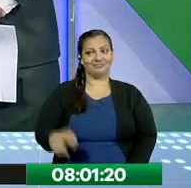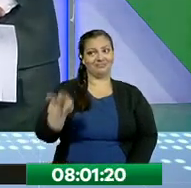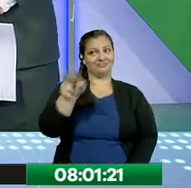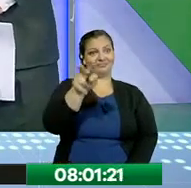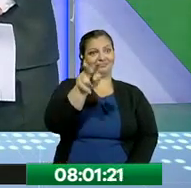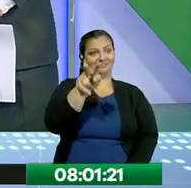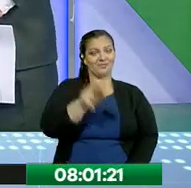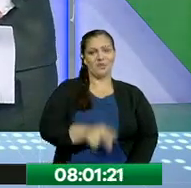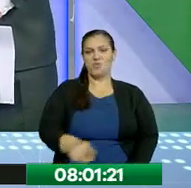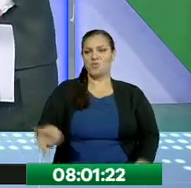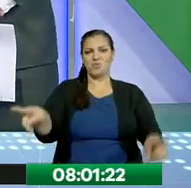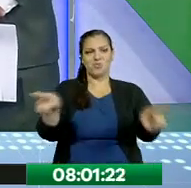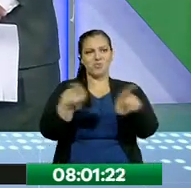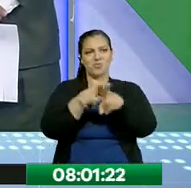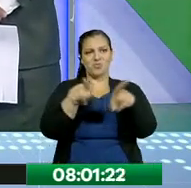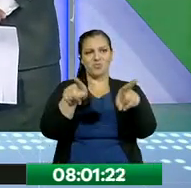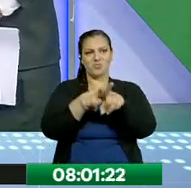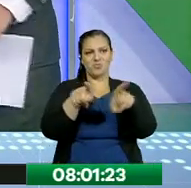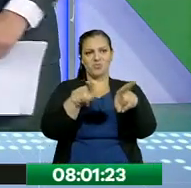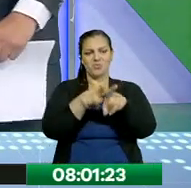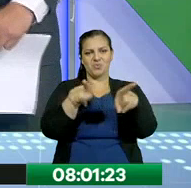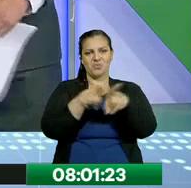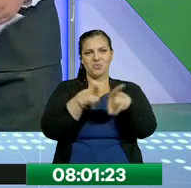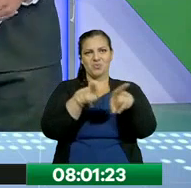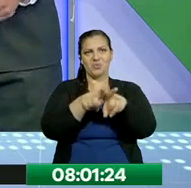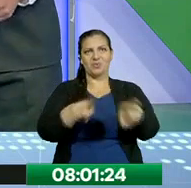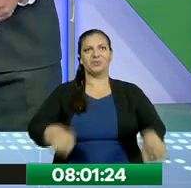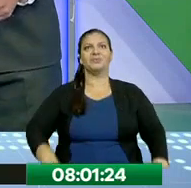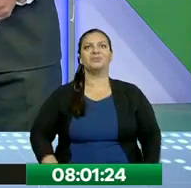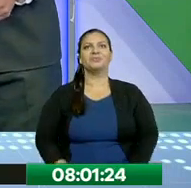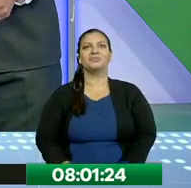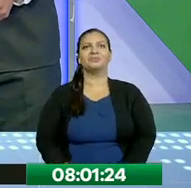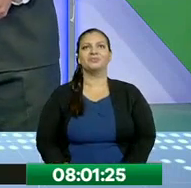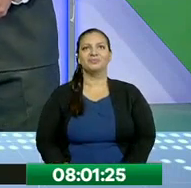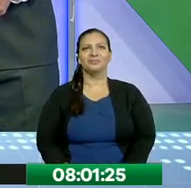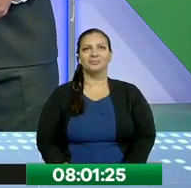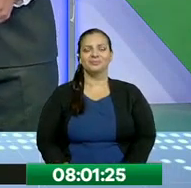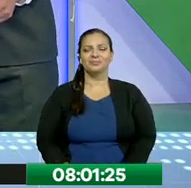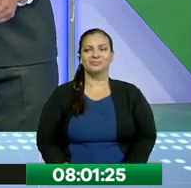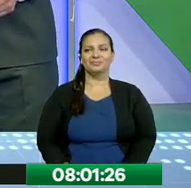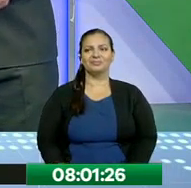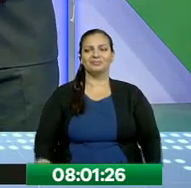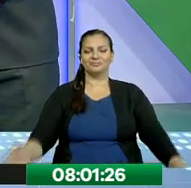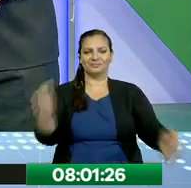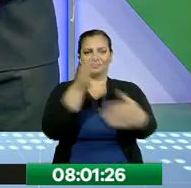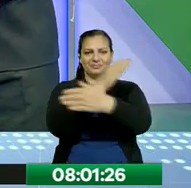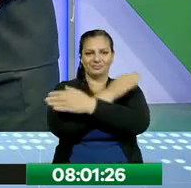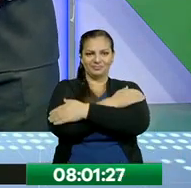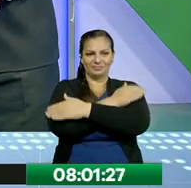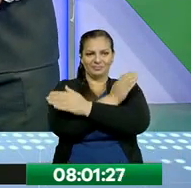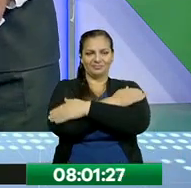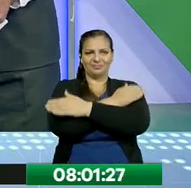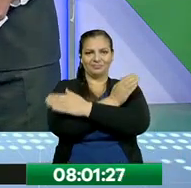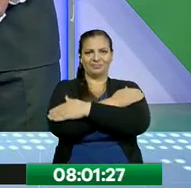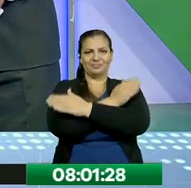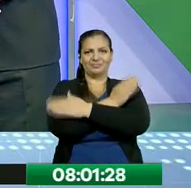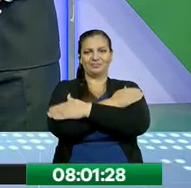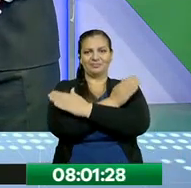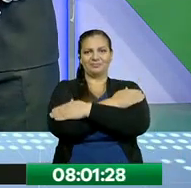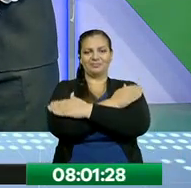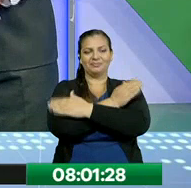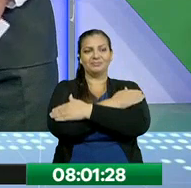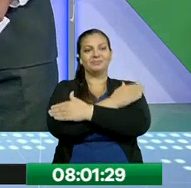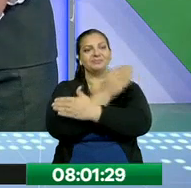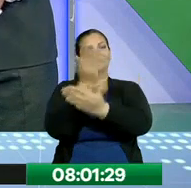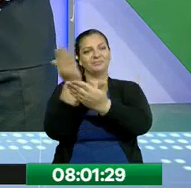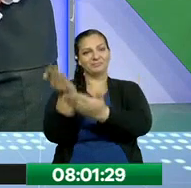también. Está terrible. Un abrazo también para Cabeza de Olla Cangrejera, el mejor ponchador de las riberas del Guayas, las costas del